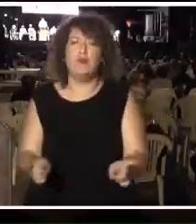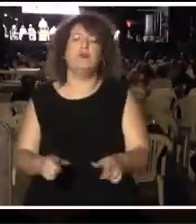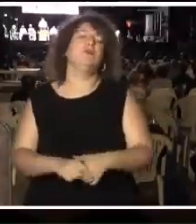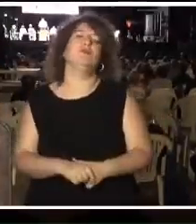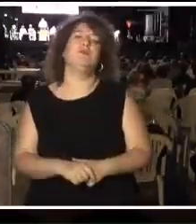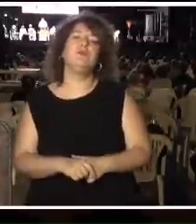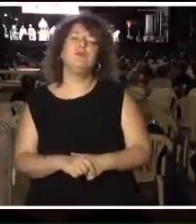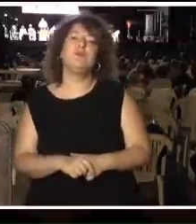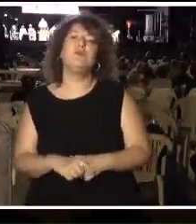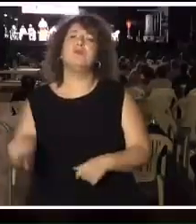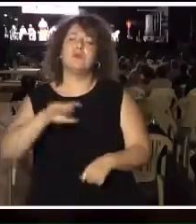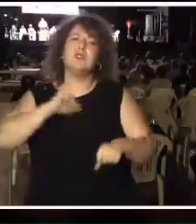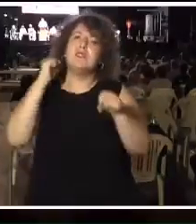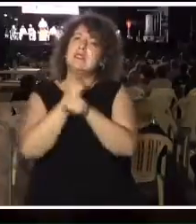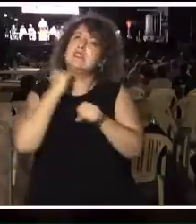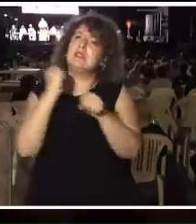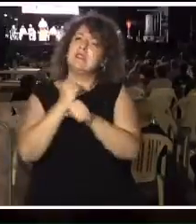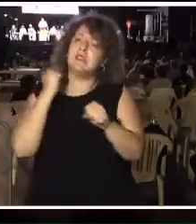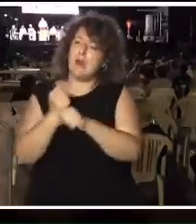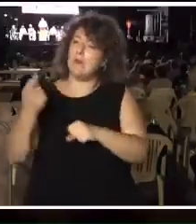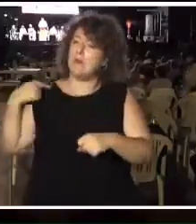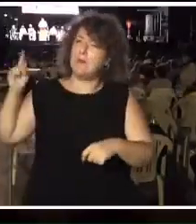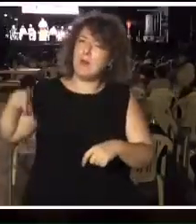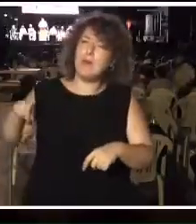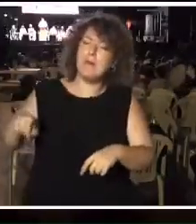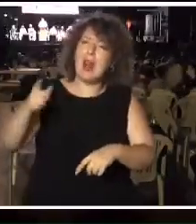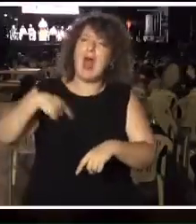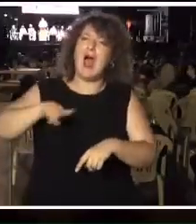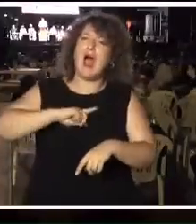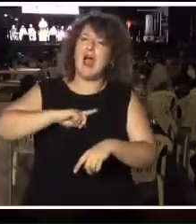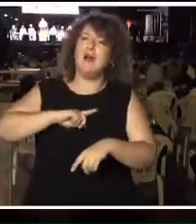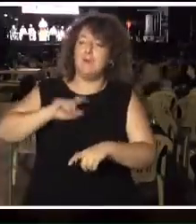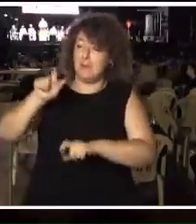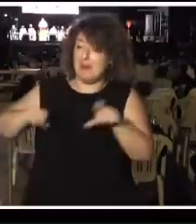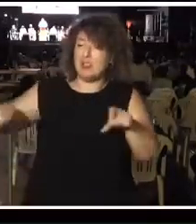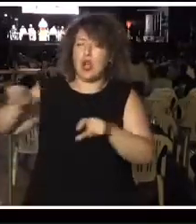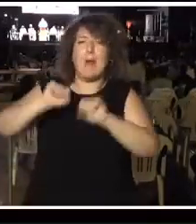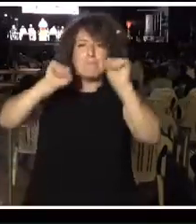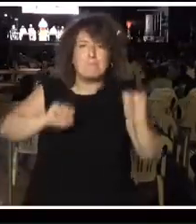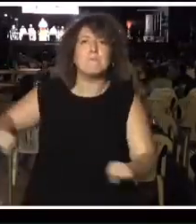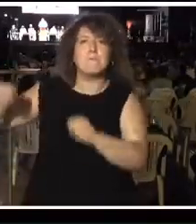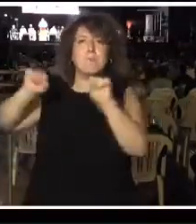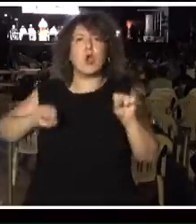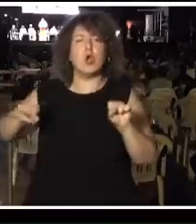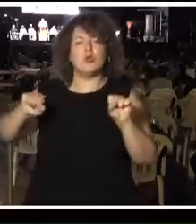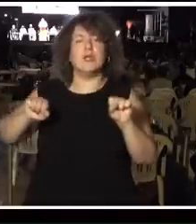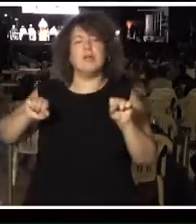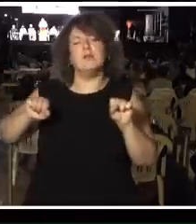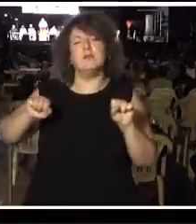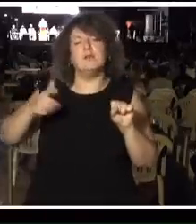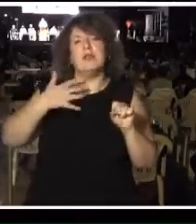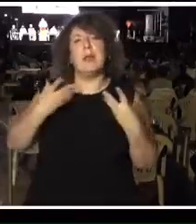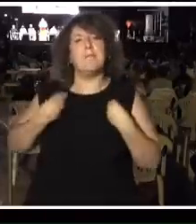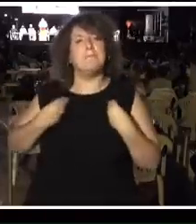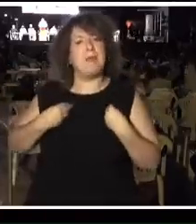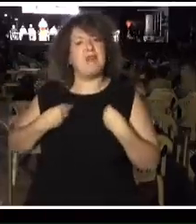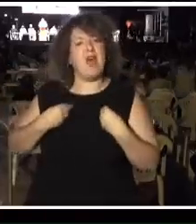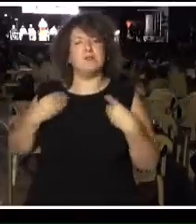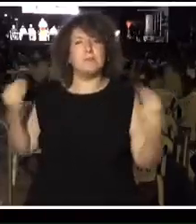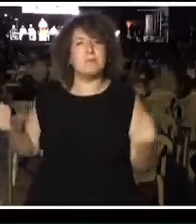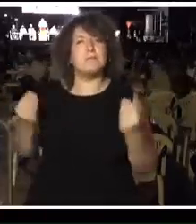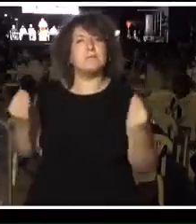Todo el trabajo que hemos realizado en estos meses para proteger a nuestro pueblo, y mejorar las condiciones de vida de las